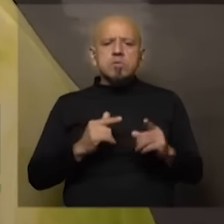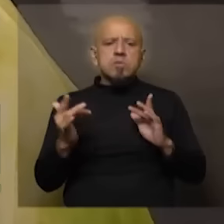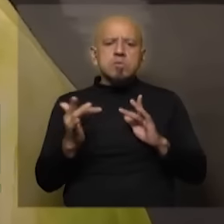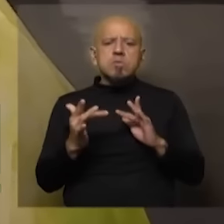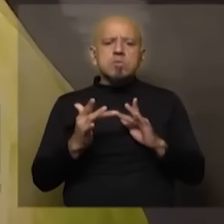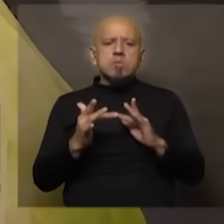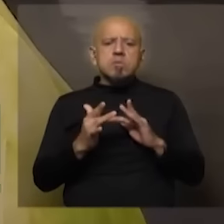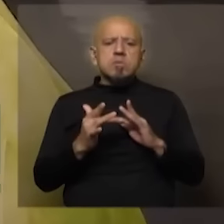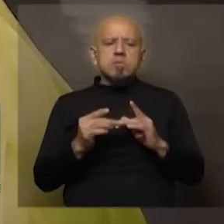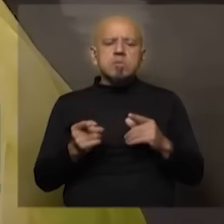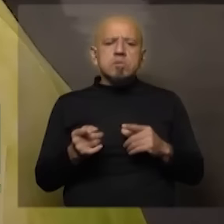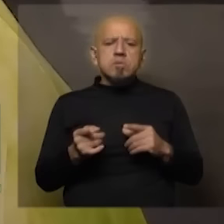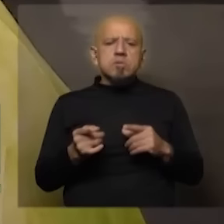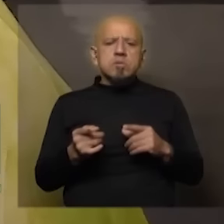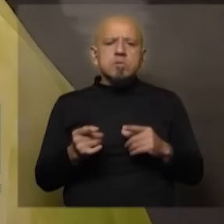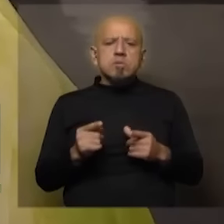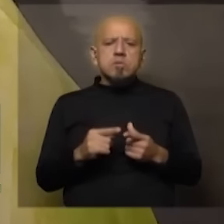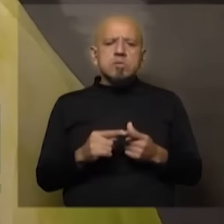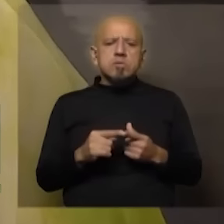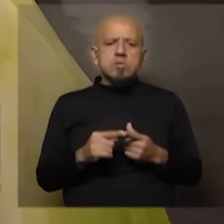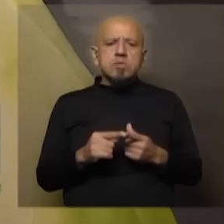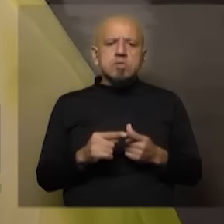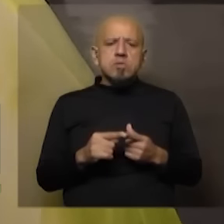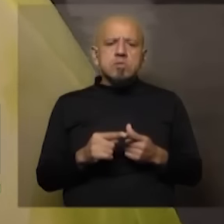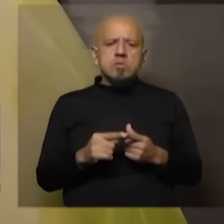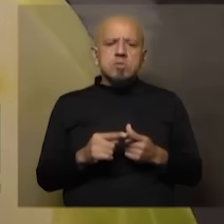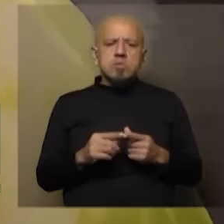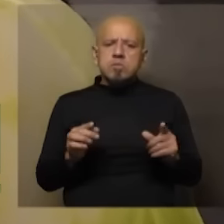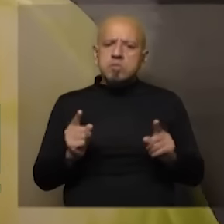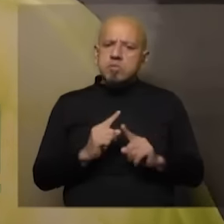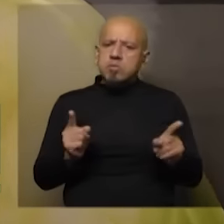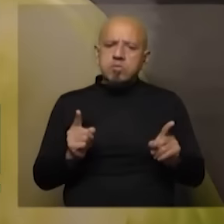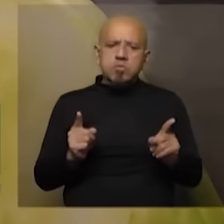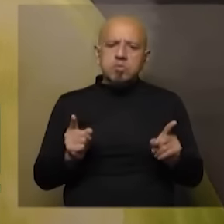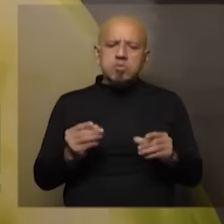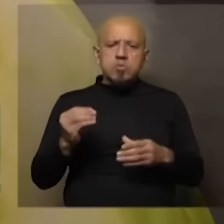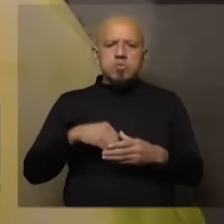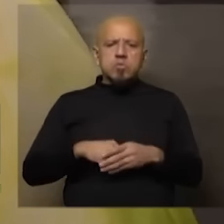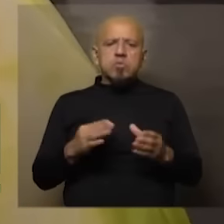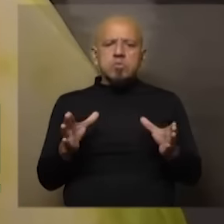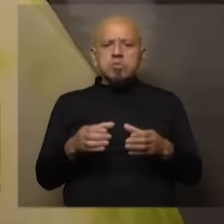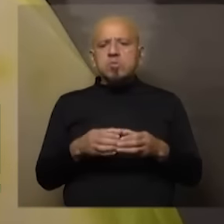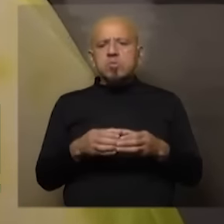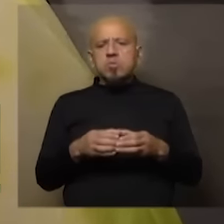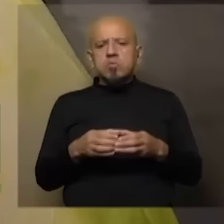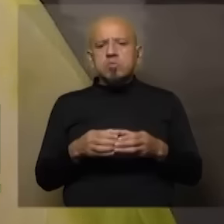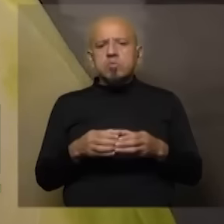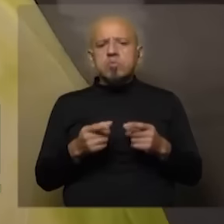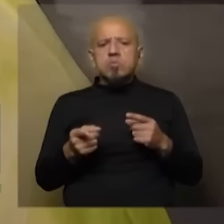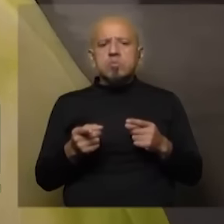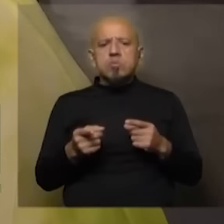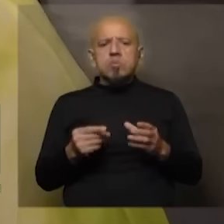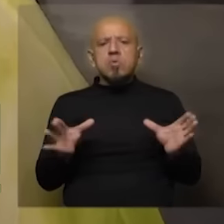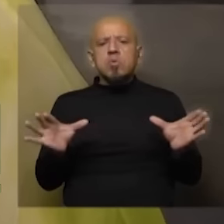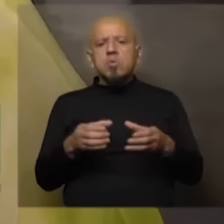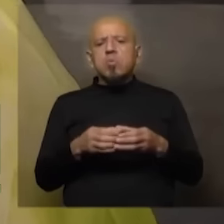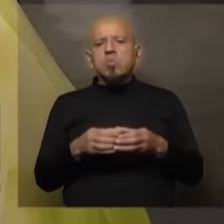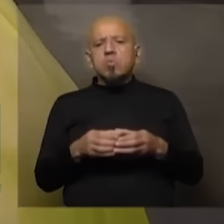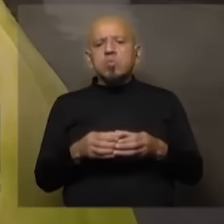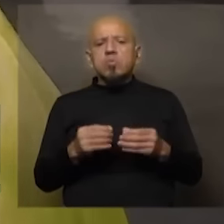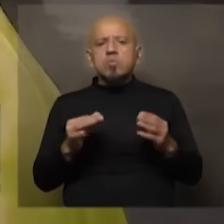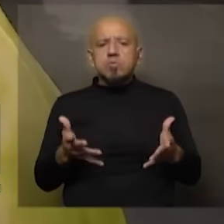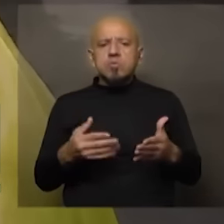con el colectivo? ¿Forman parte del colectivo? No forman parte del colectivo, pero el colectivo es un colectivo que está formado